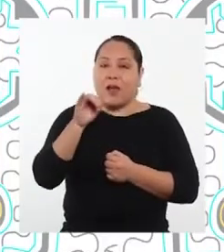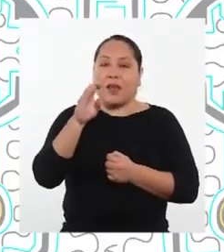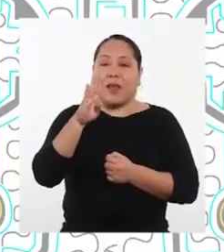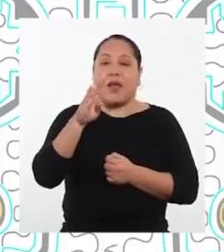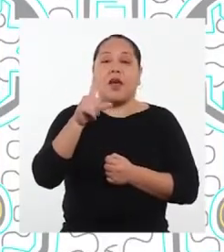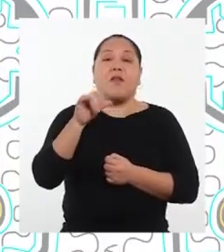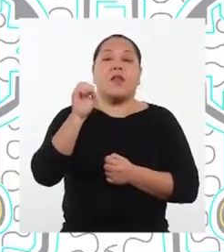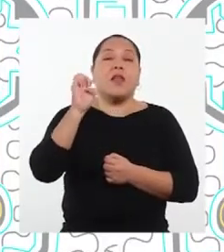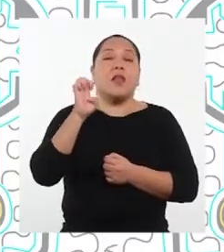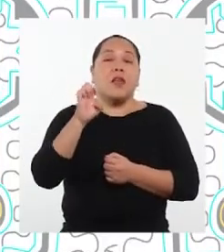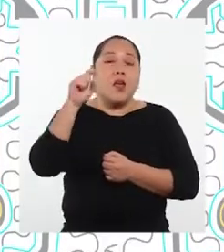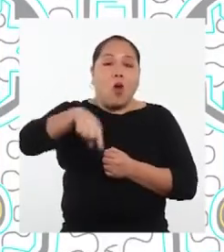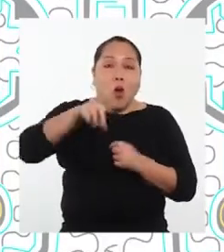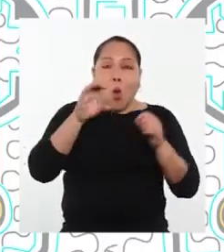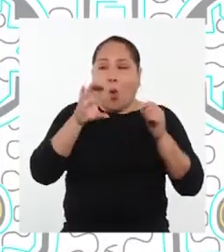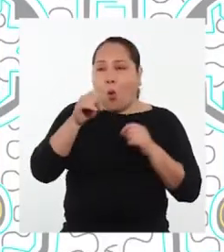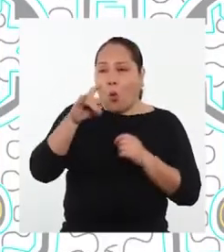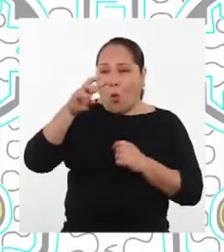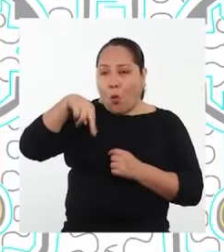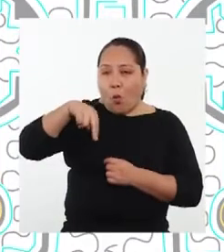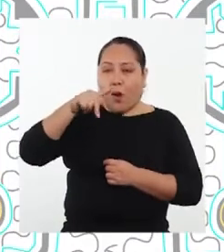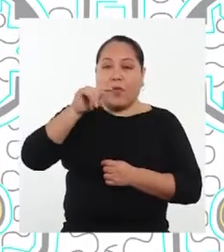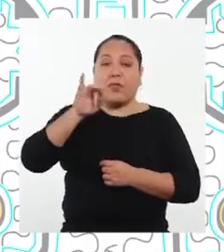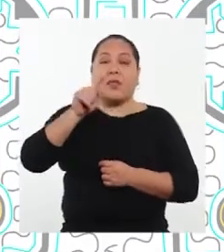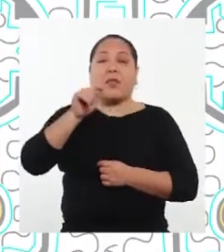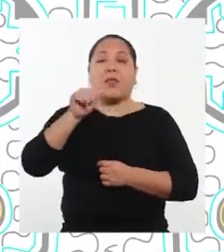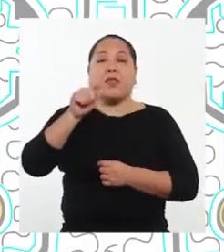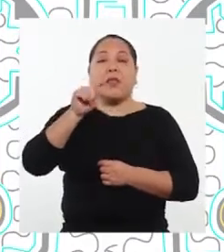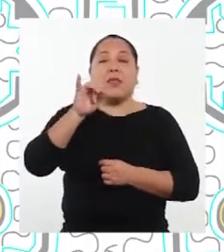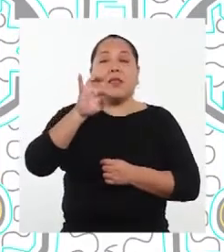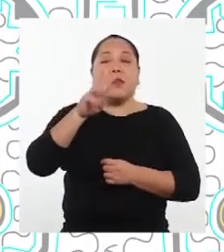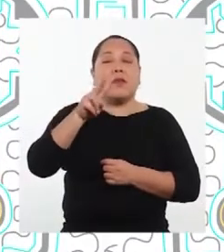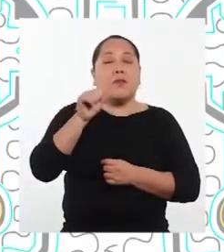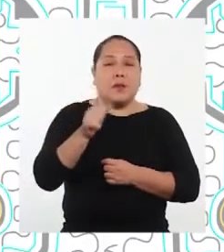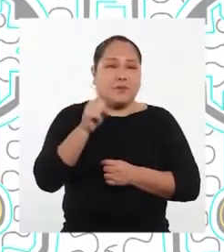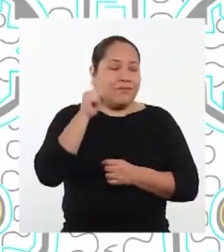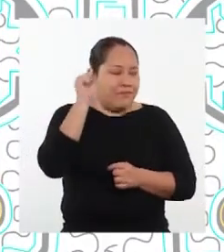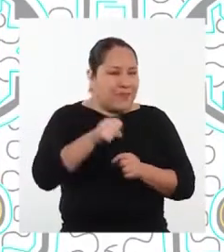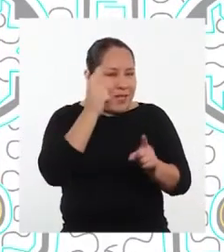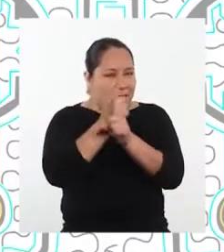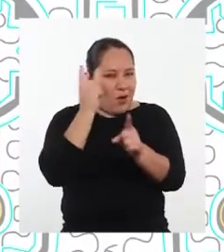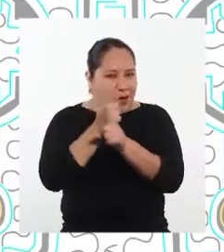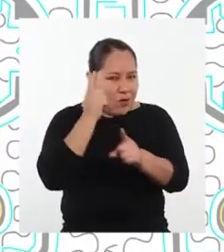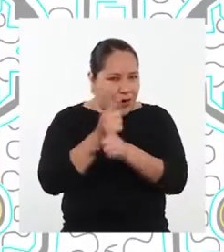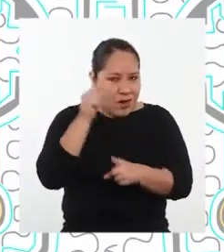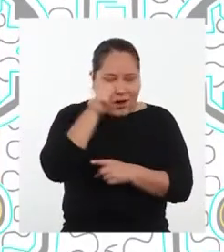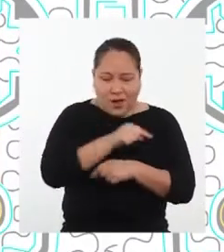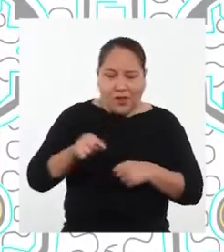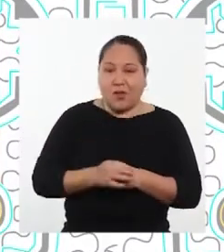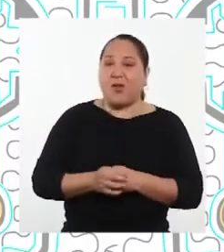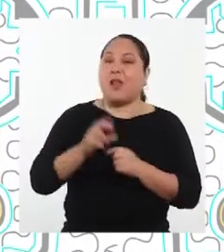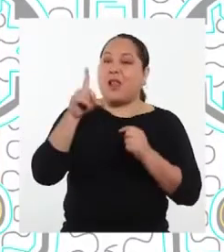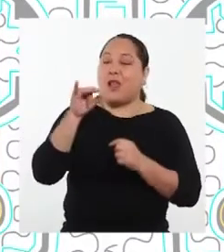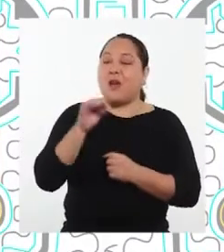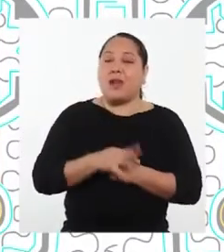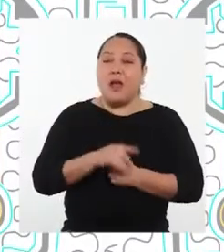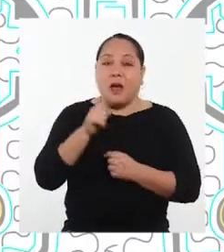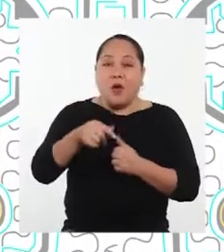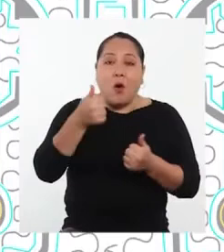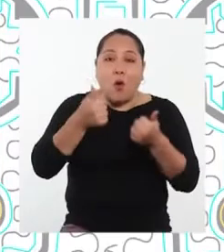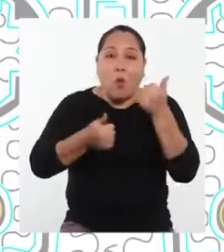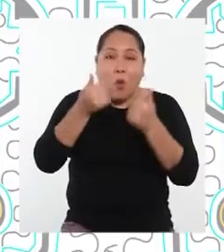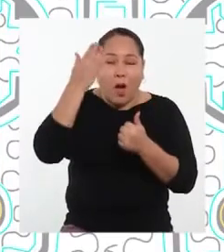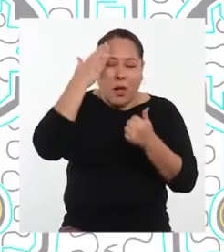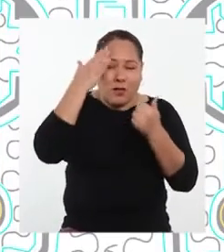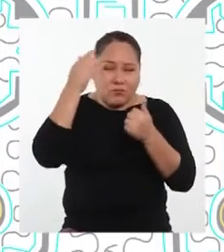una variable cuantitativa, me parece. Exactamente, Laura. Ahora que ya sabemos cuál es nuestra variable